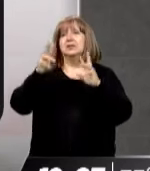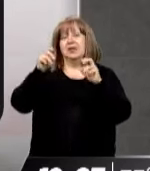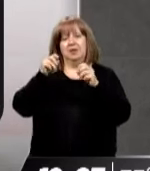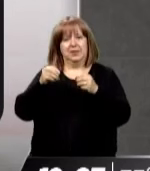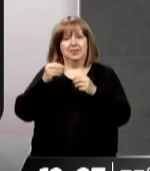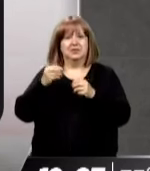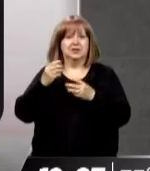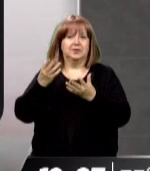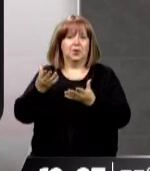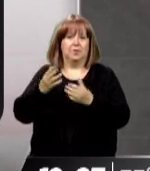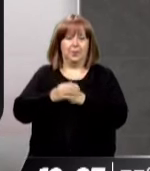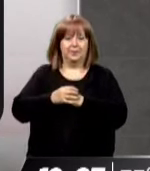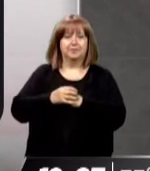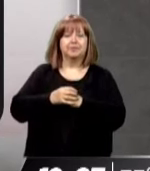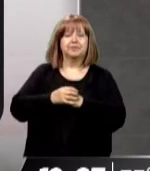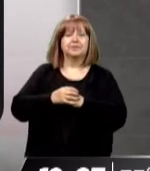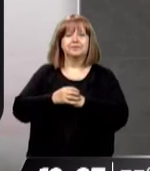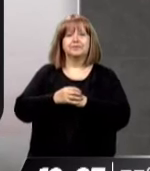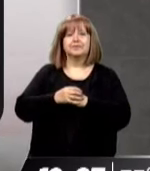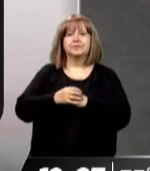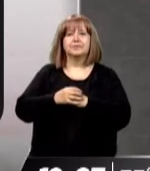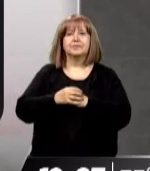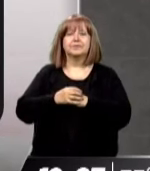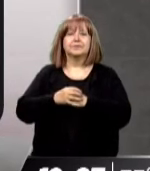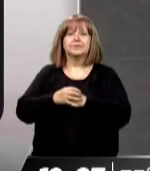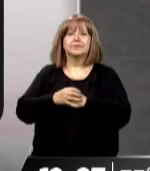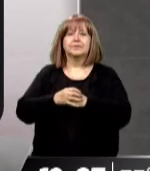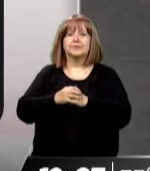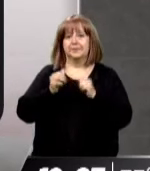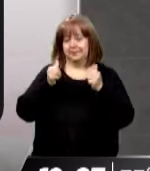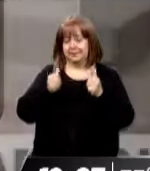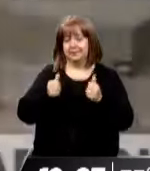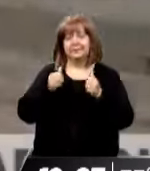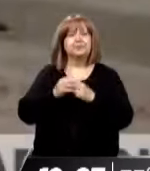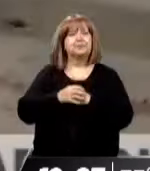títulos respecto a la detención de este referente en esa calzada del Bolsón en Río Negro. Bien.